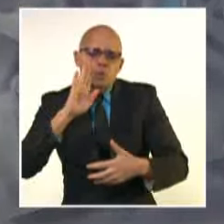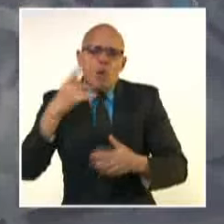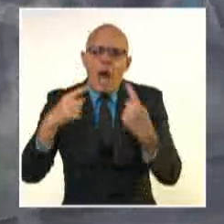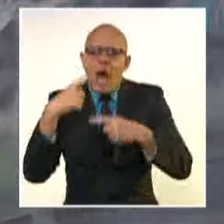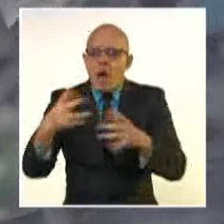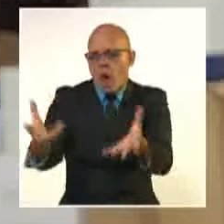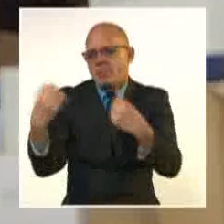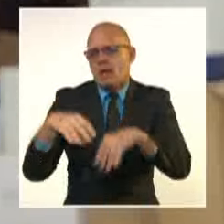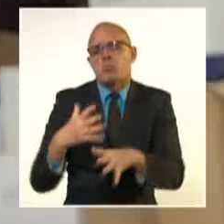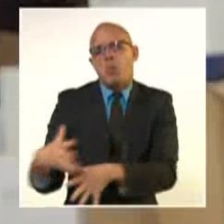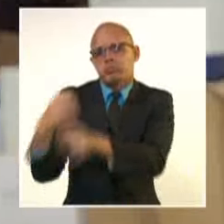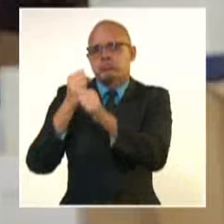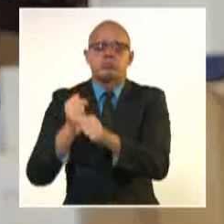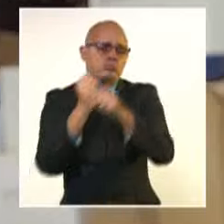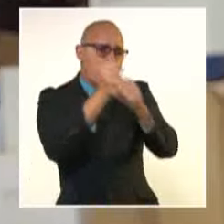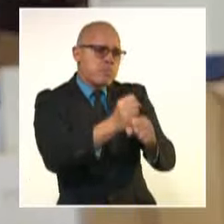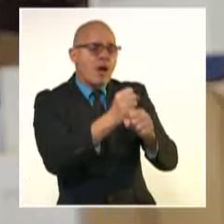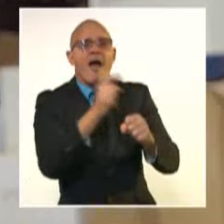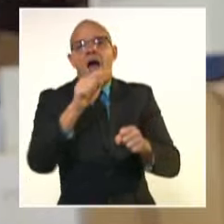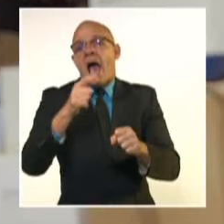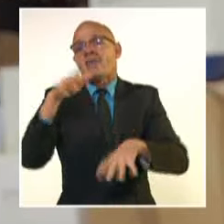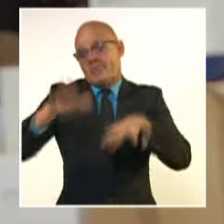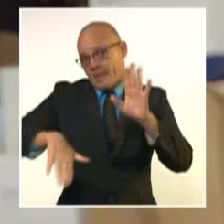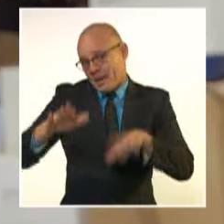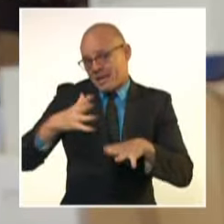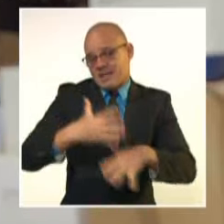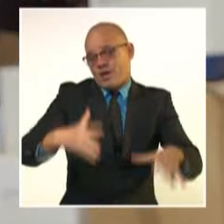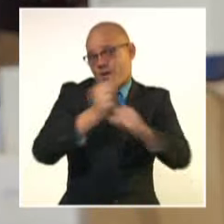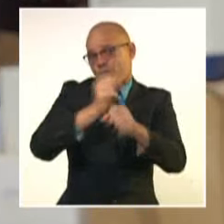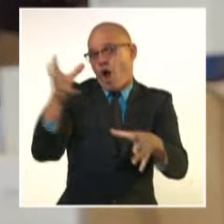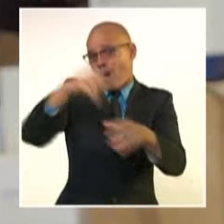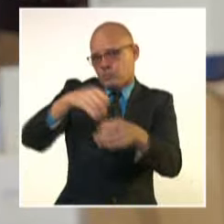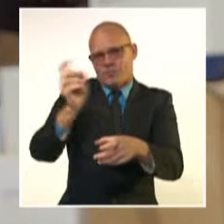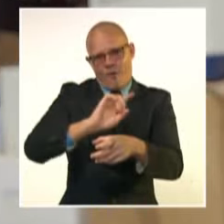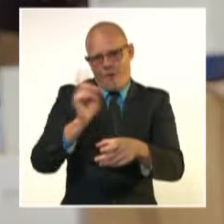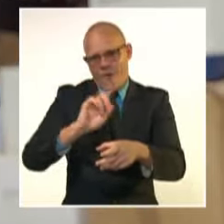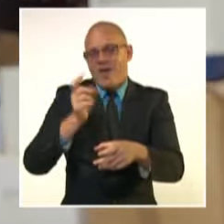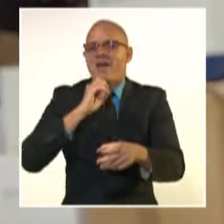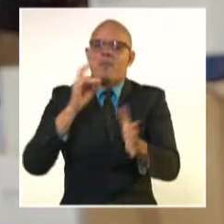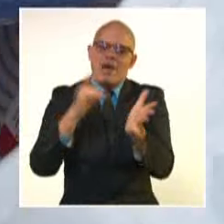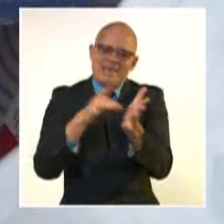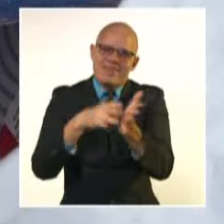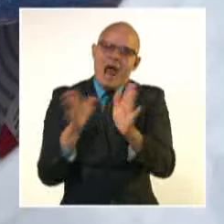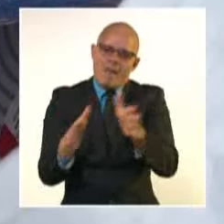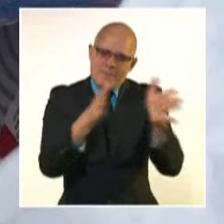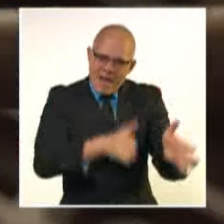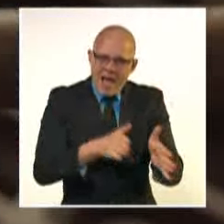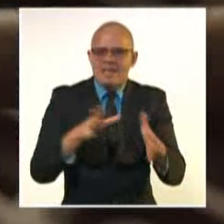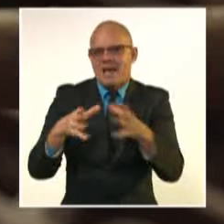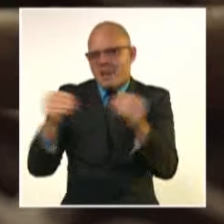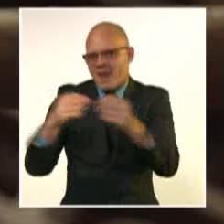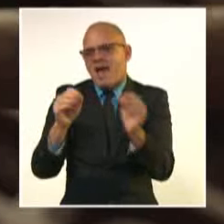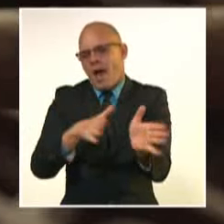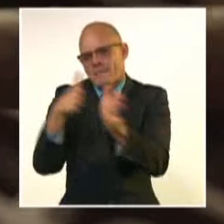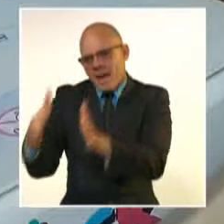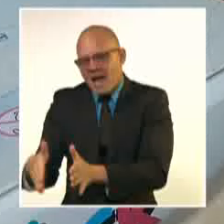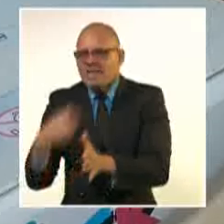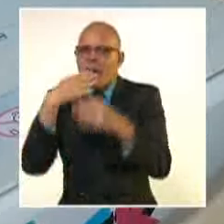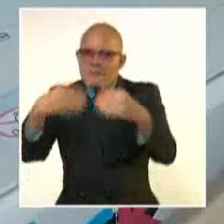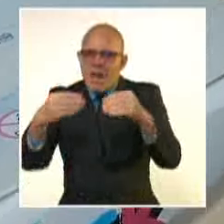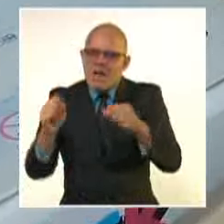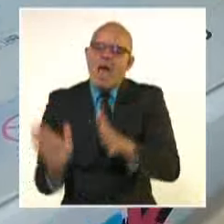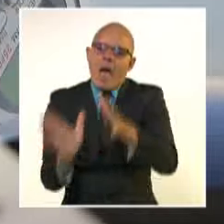reciclables, separándolo en los diferentes tipos de materiales que nosotros reciclamos aquí. Plásticos, metales,